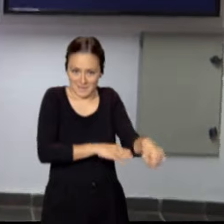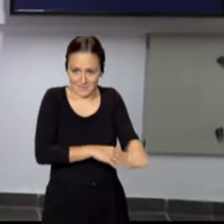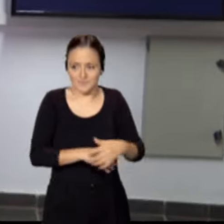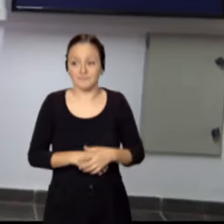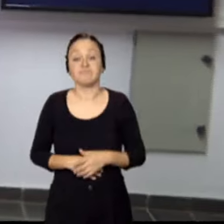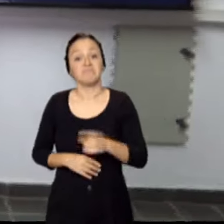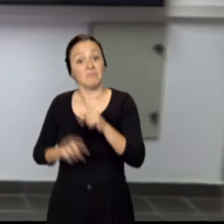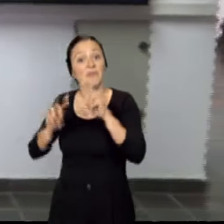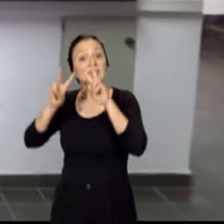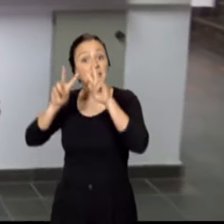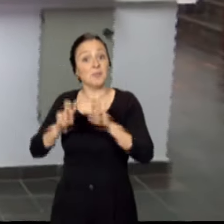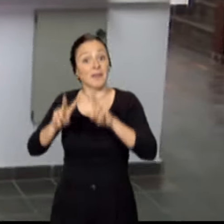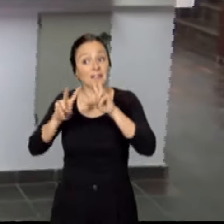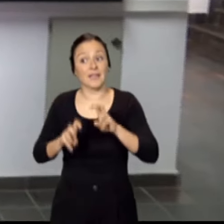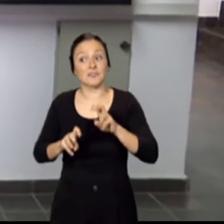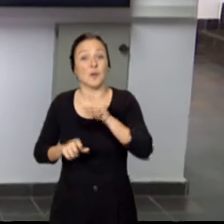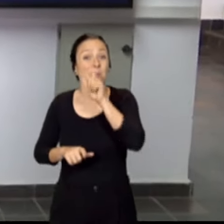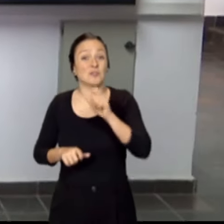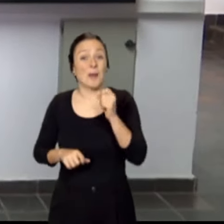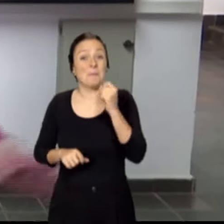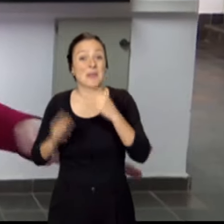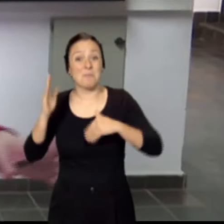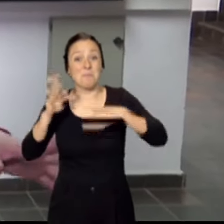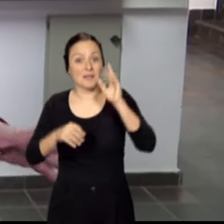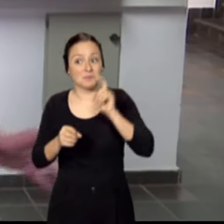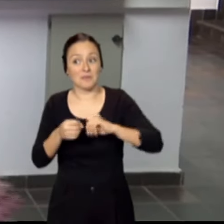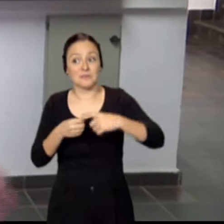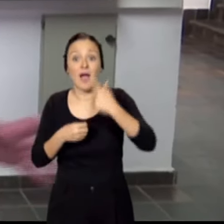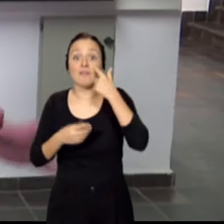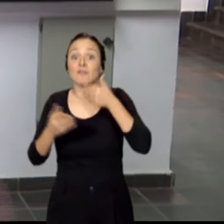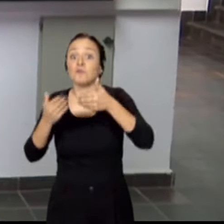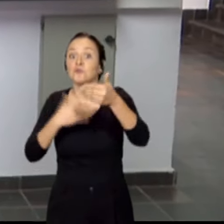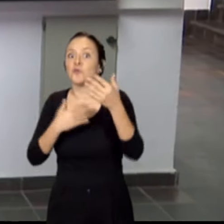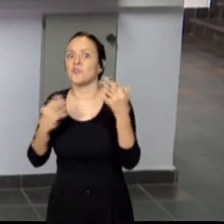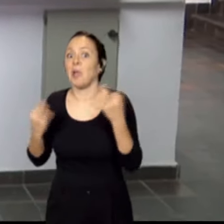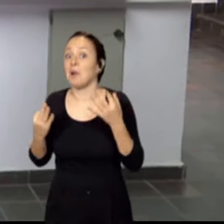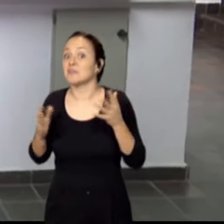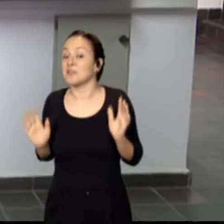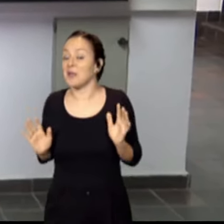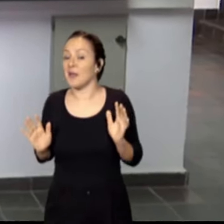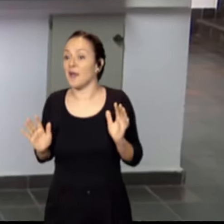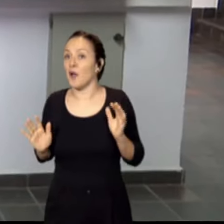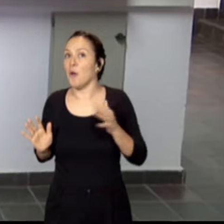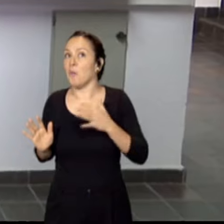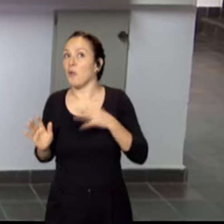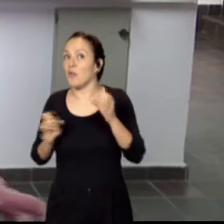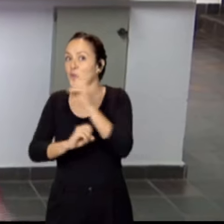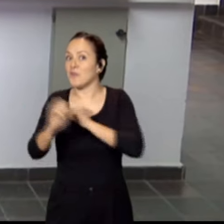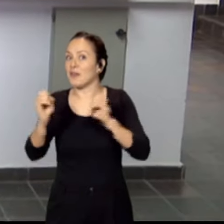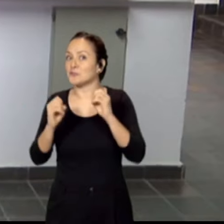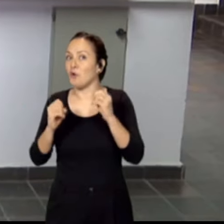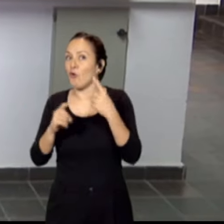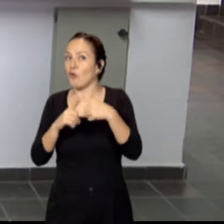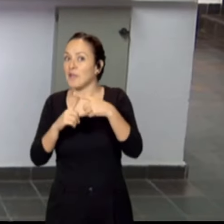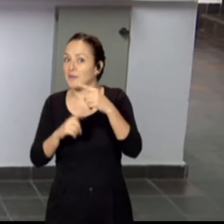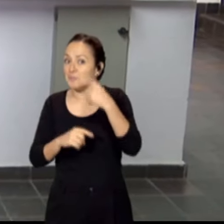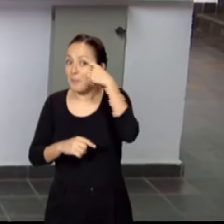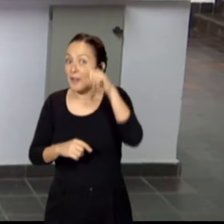participado más de 1000 personas y qué será lo próximo que podramos averiguar del universo quién